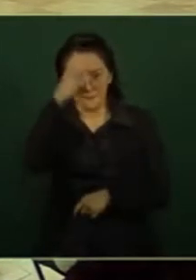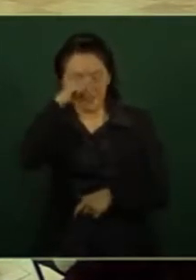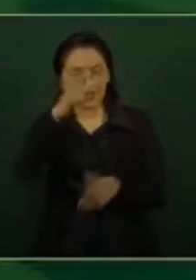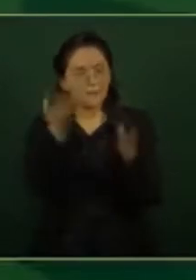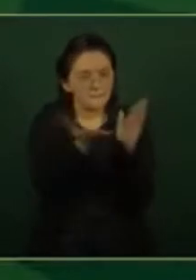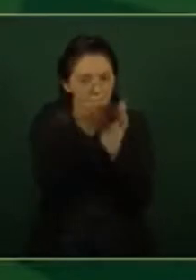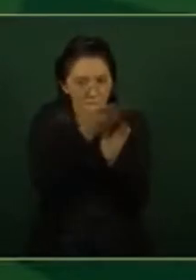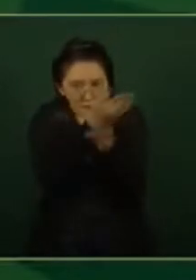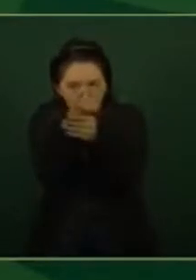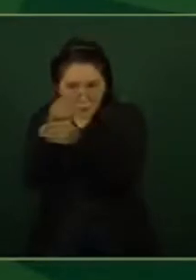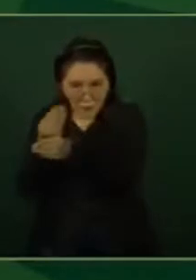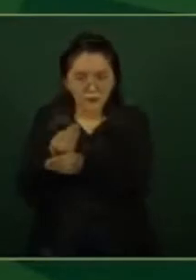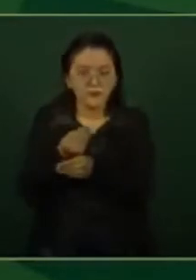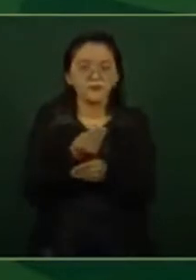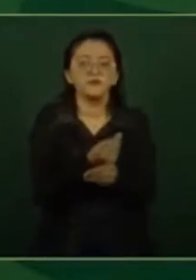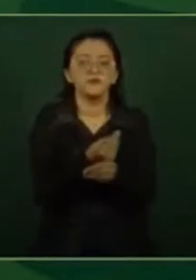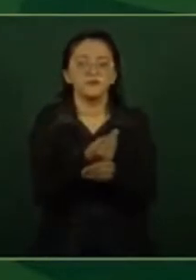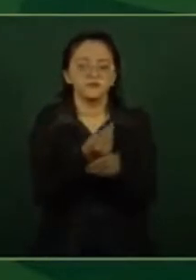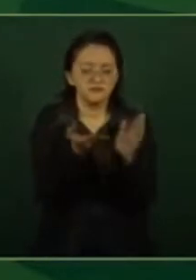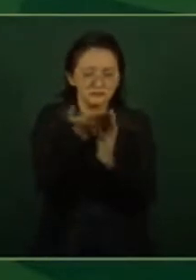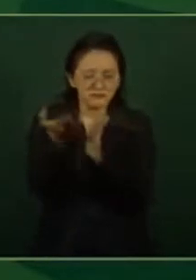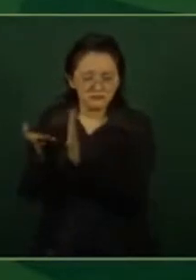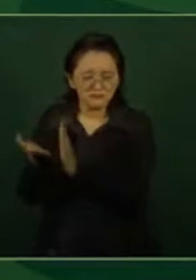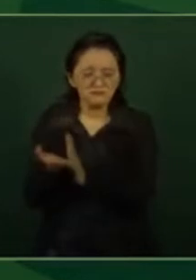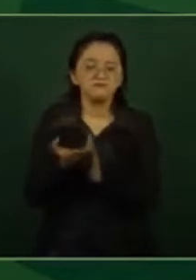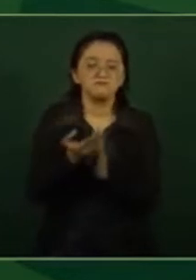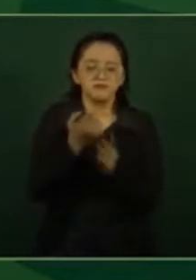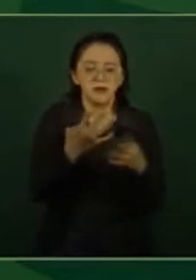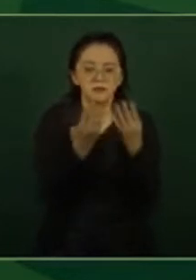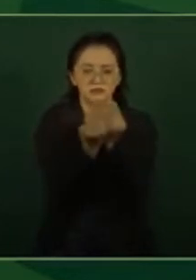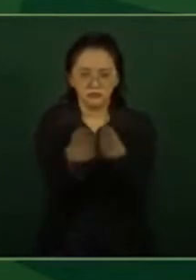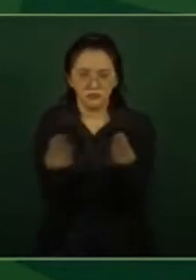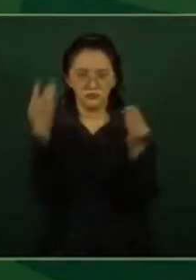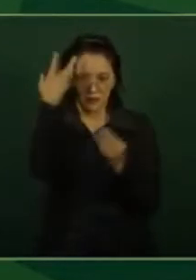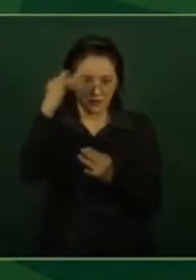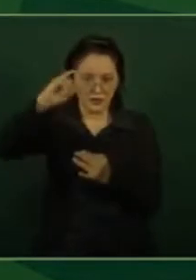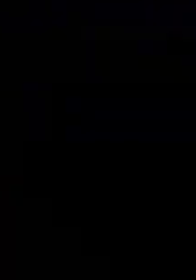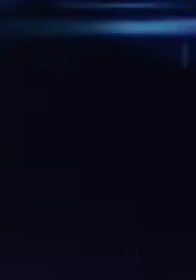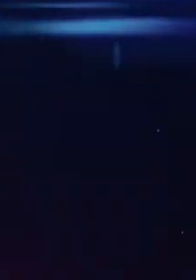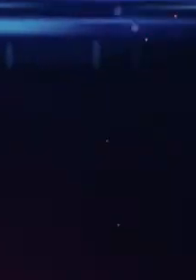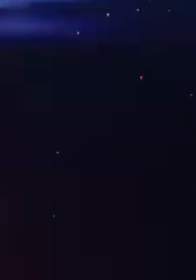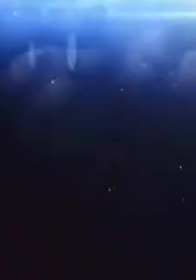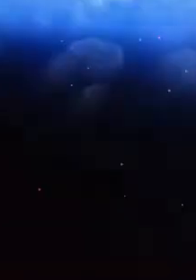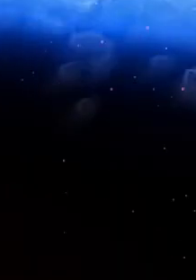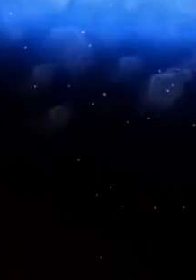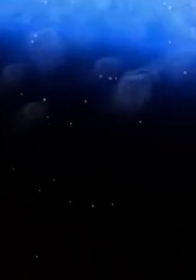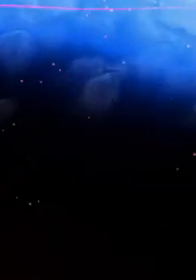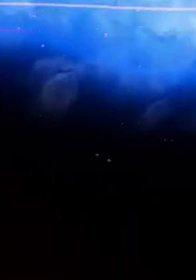reconstruir el castillo, el fuerte de San Juan de Ulúa.